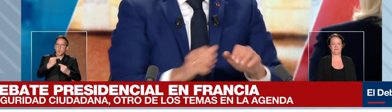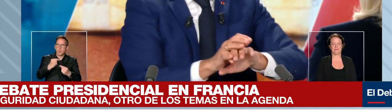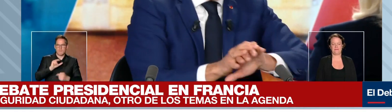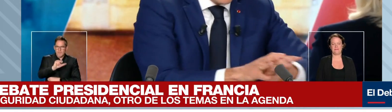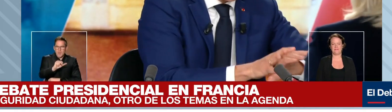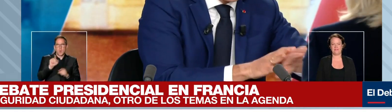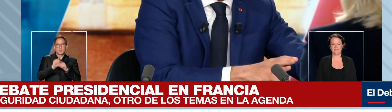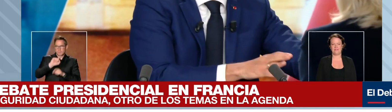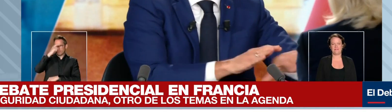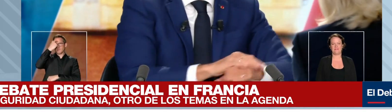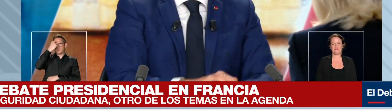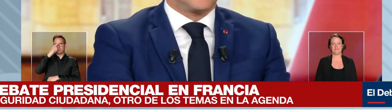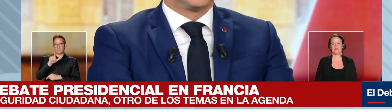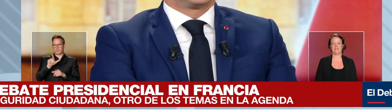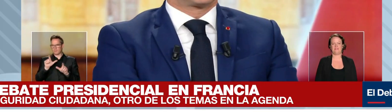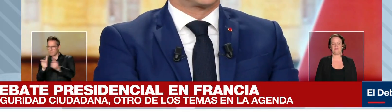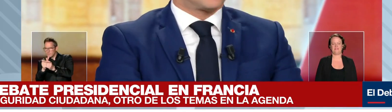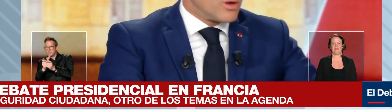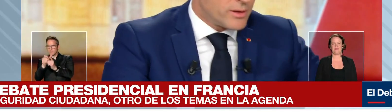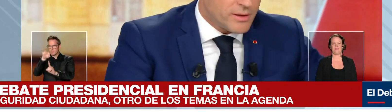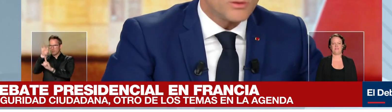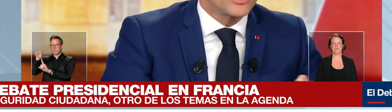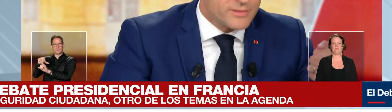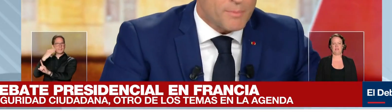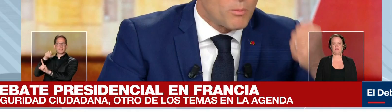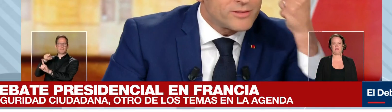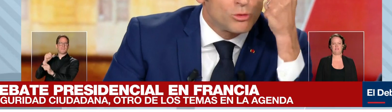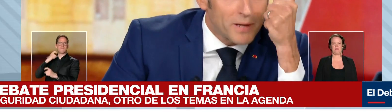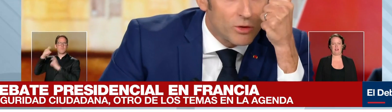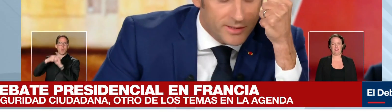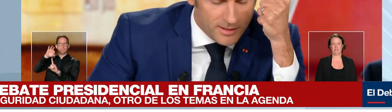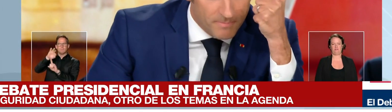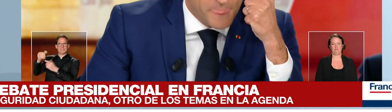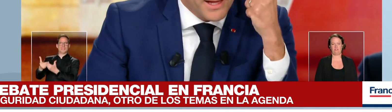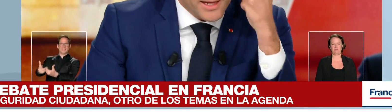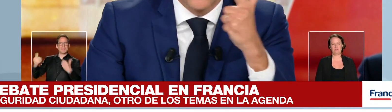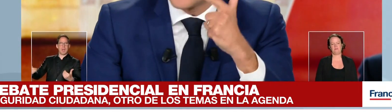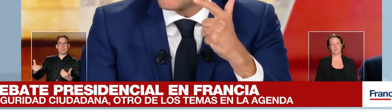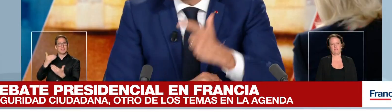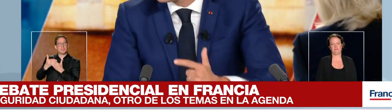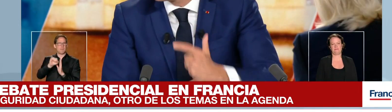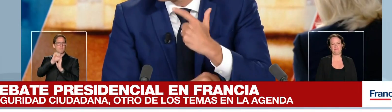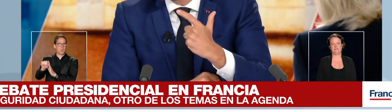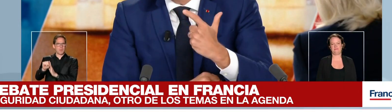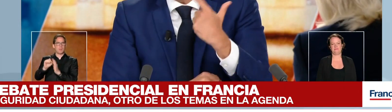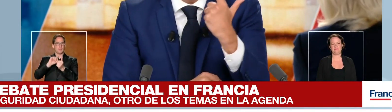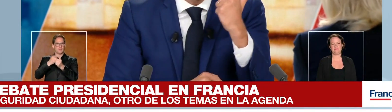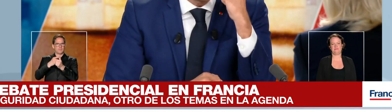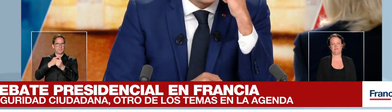supuesto, y también medidas para aislar y alejar a estas personas violentas, y eso para mí es una prioridad. La